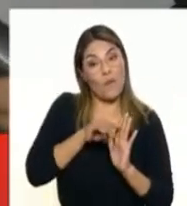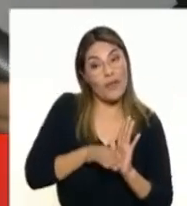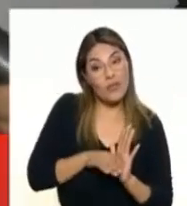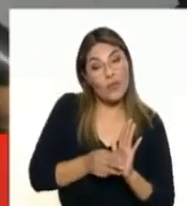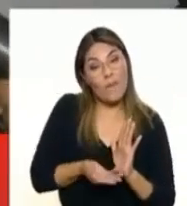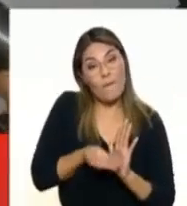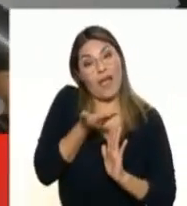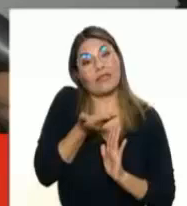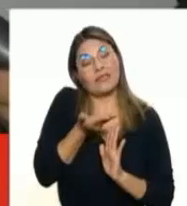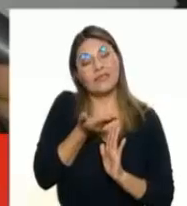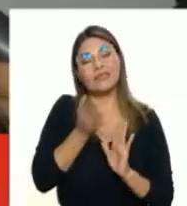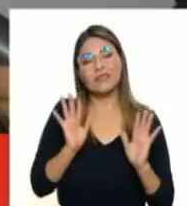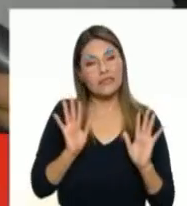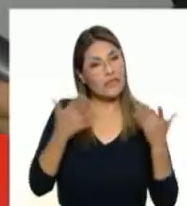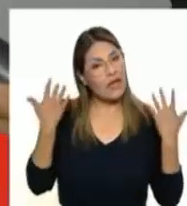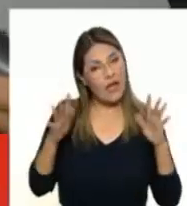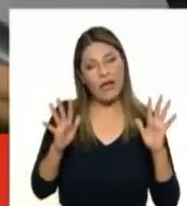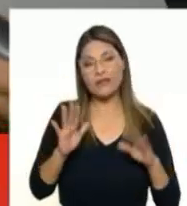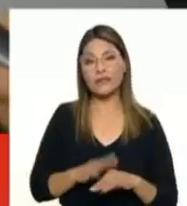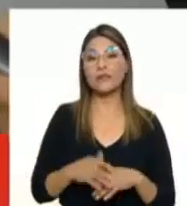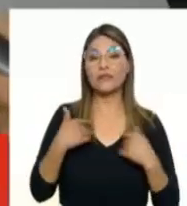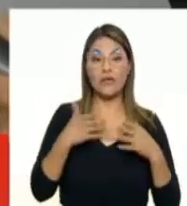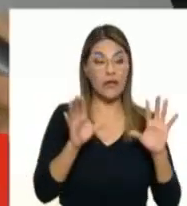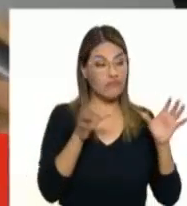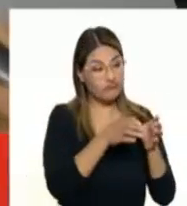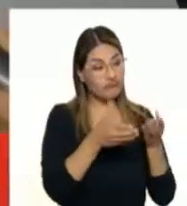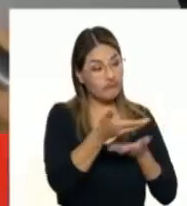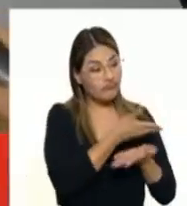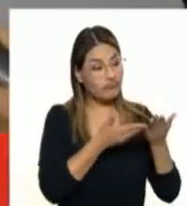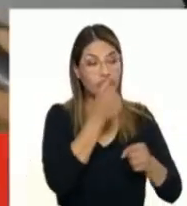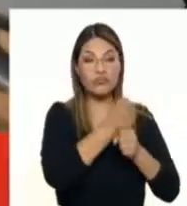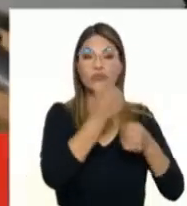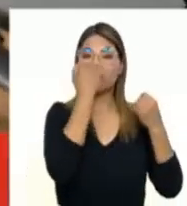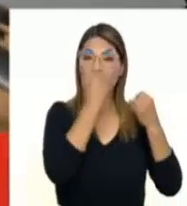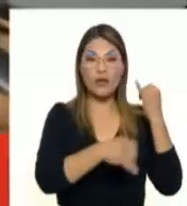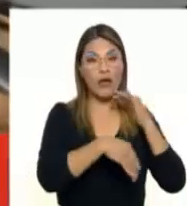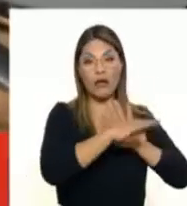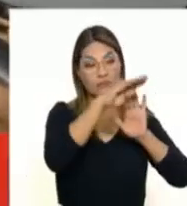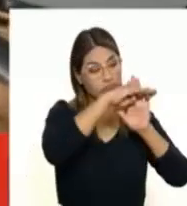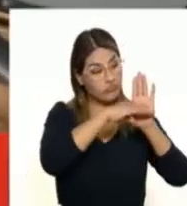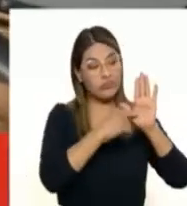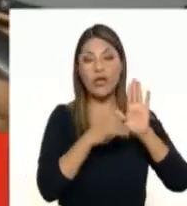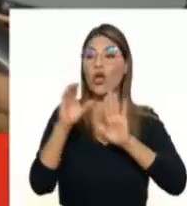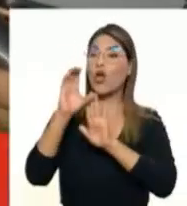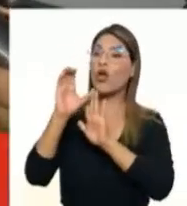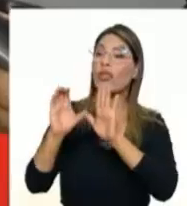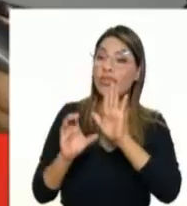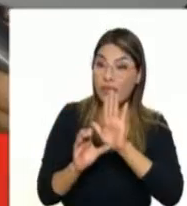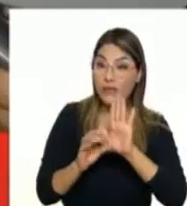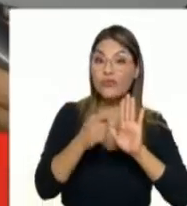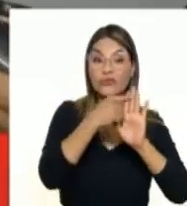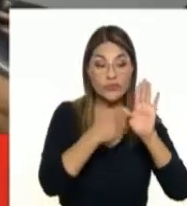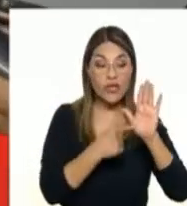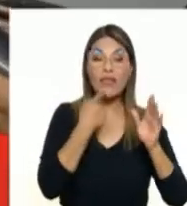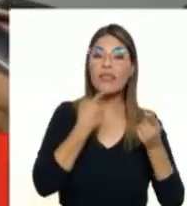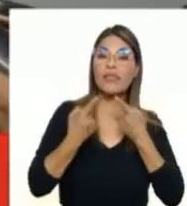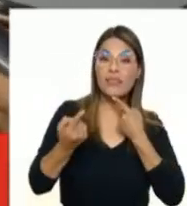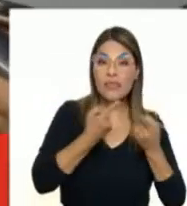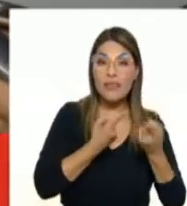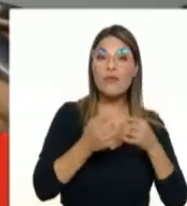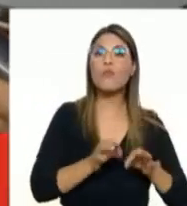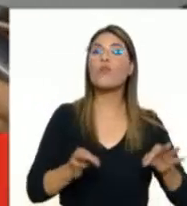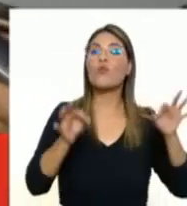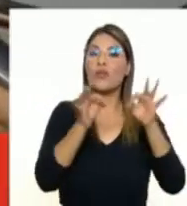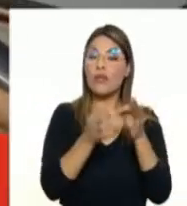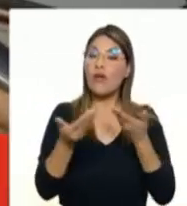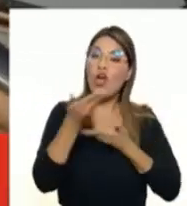Ahora el tema ya terminó en el Consejo Nacional de Trabajo, se ha cumplido con el mandato constitucional que el debate de la remuneración mínima vital tiene que